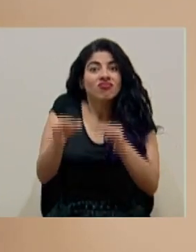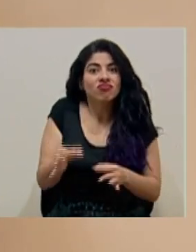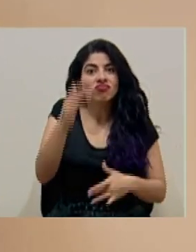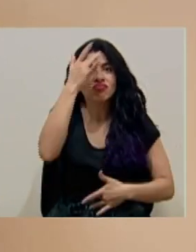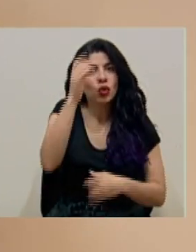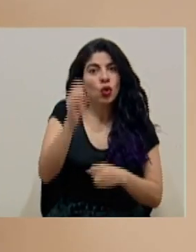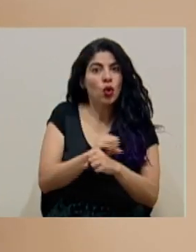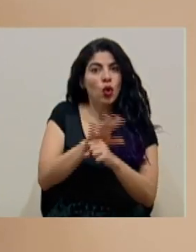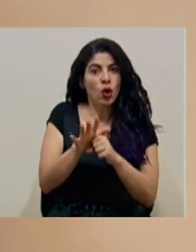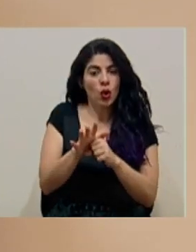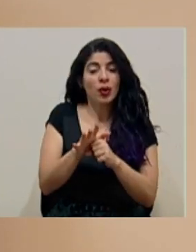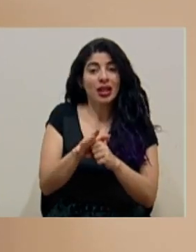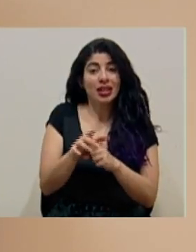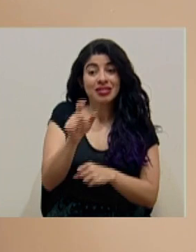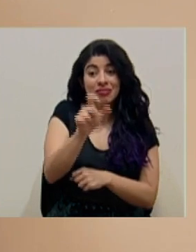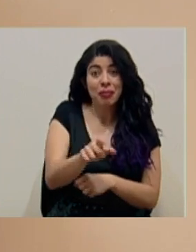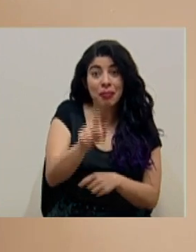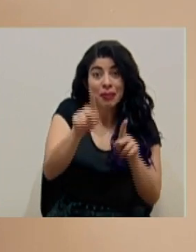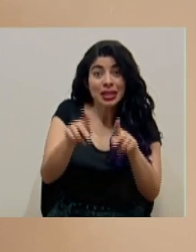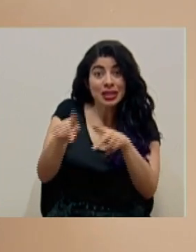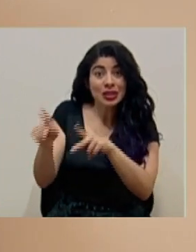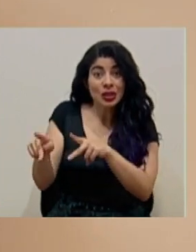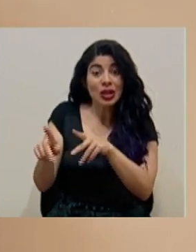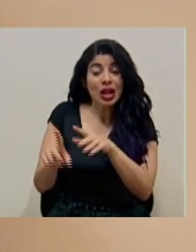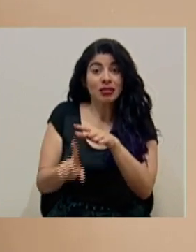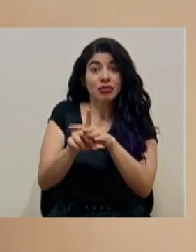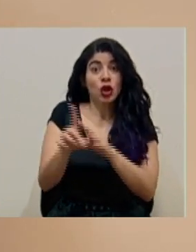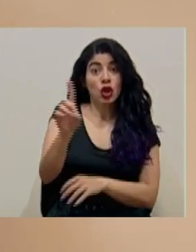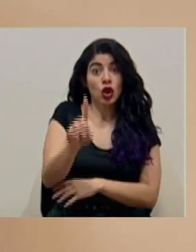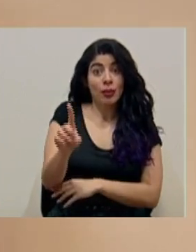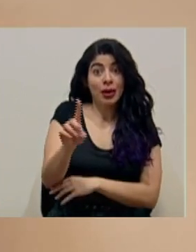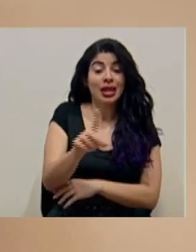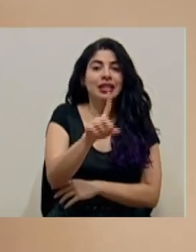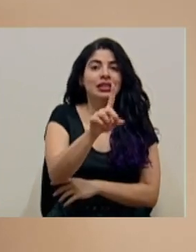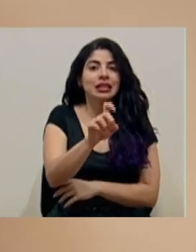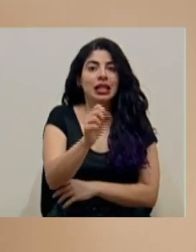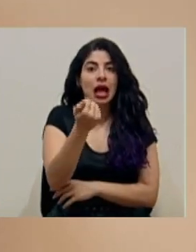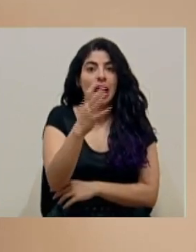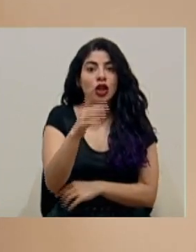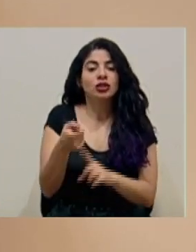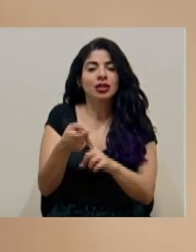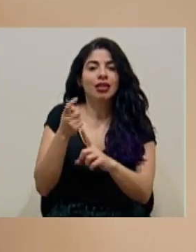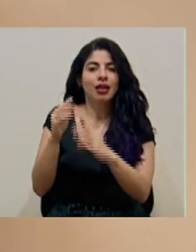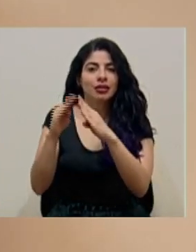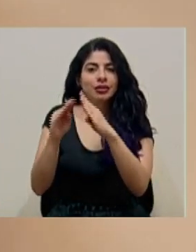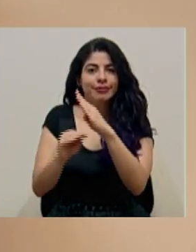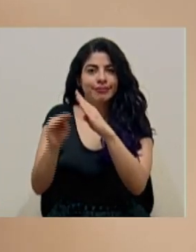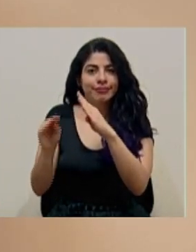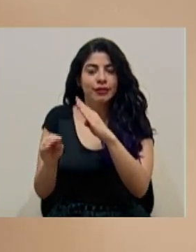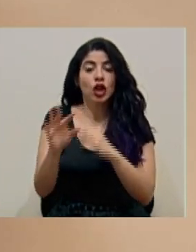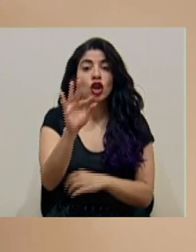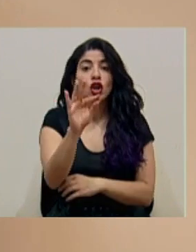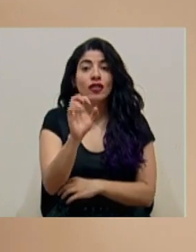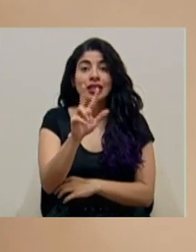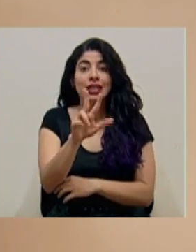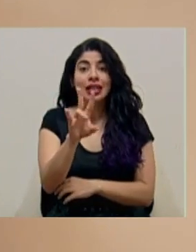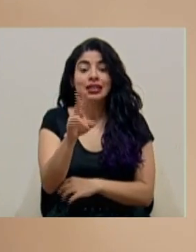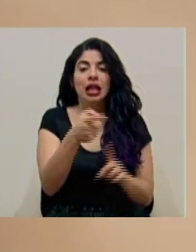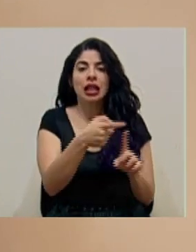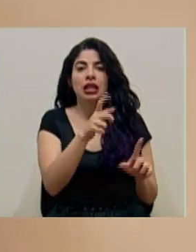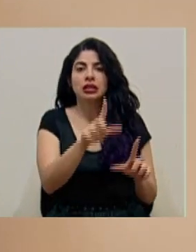COVID-19. De los casos registrados el domingo, 114 son por nexo epidemiológico y 937 son